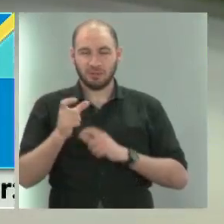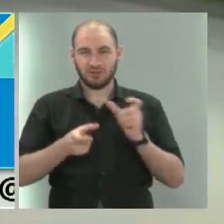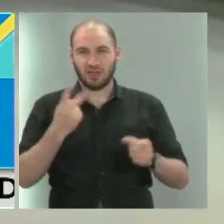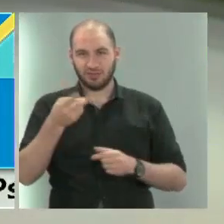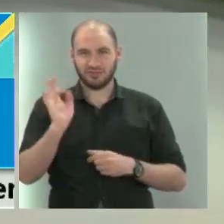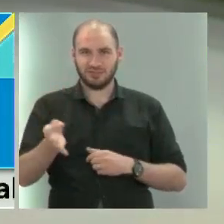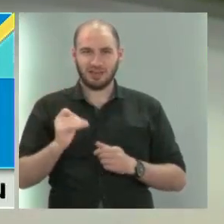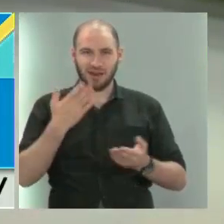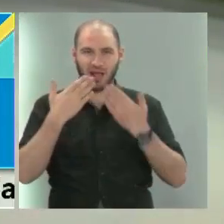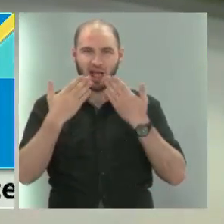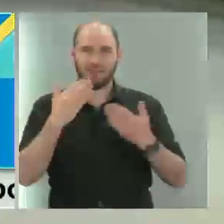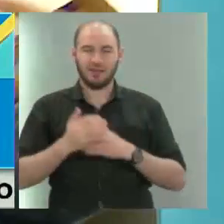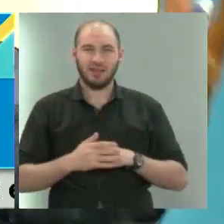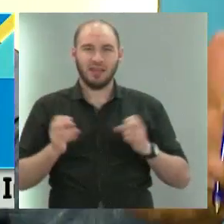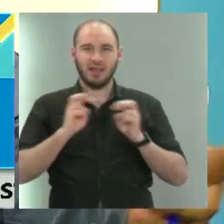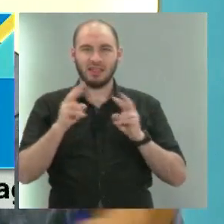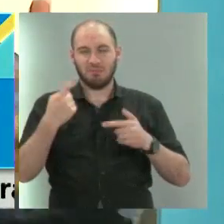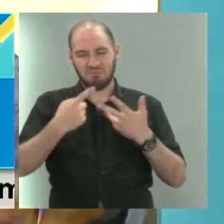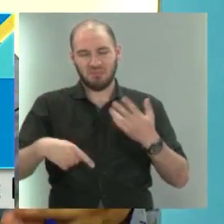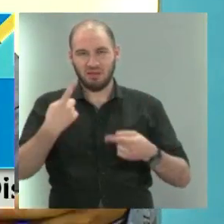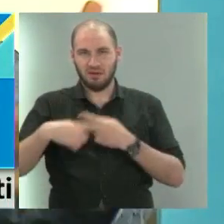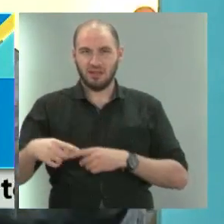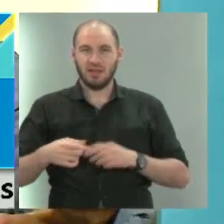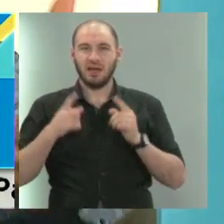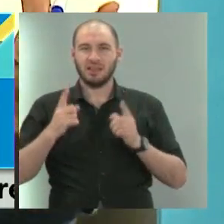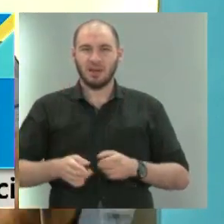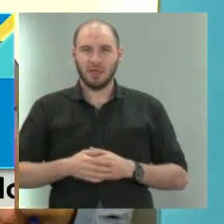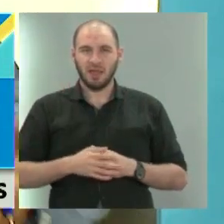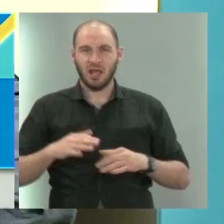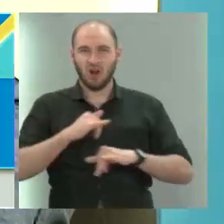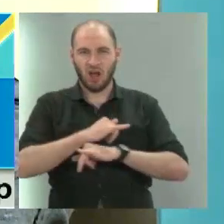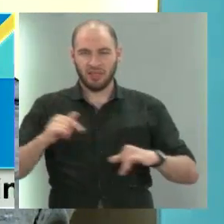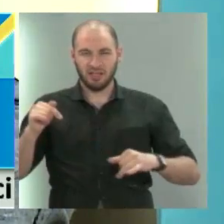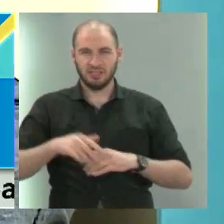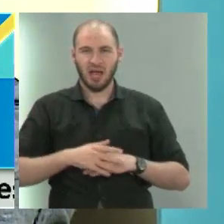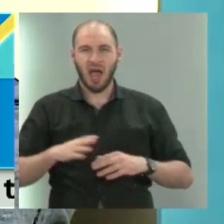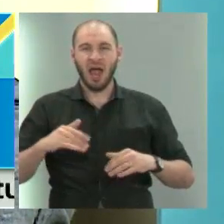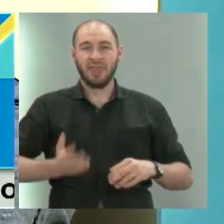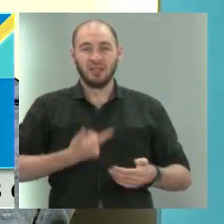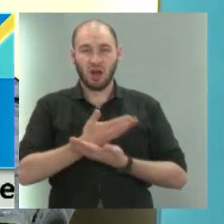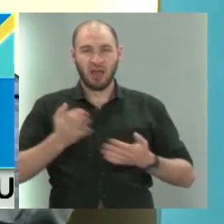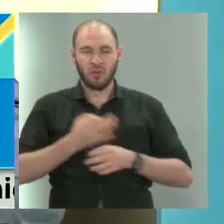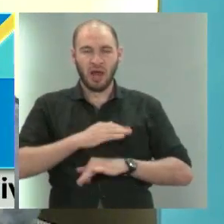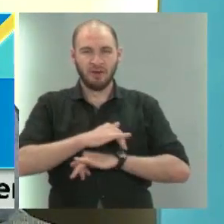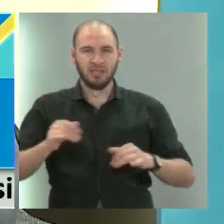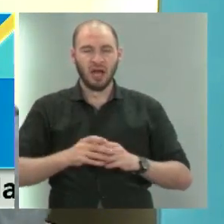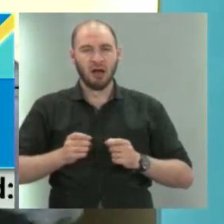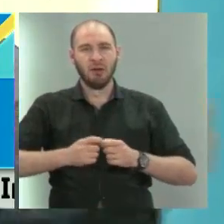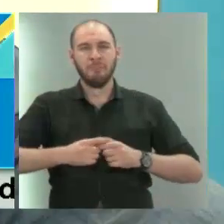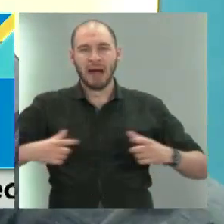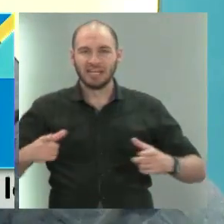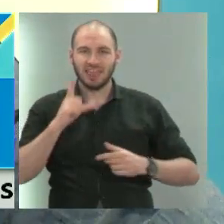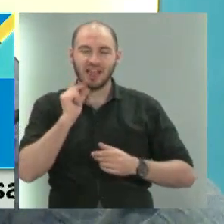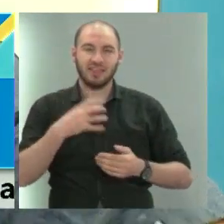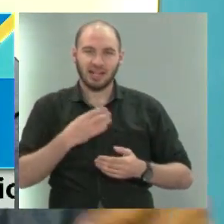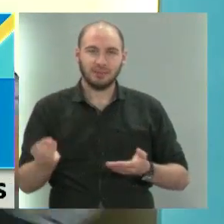especialistas con los que hemos estado hablando acerca de diferentes temas y sobre todo teniendo en cuenta esta noticia que dio la Dirección General de Escuelas de ampliar la cantidad de